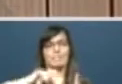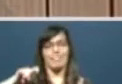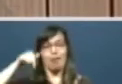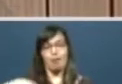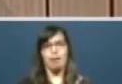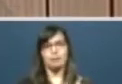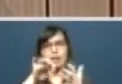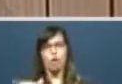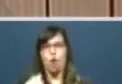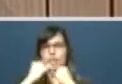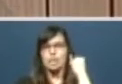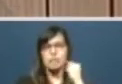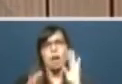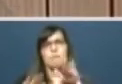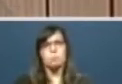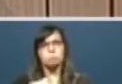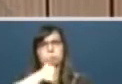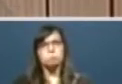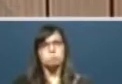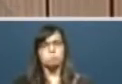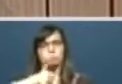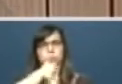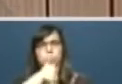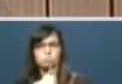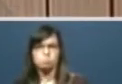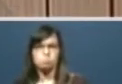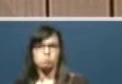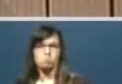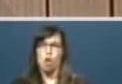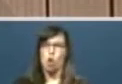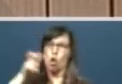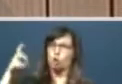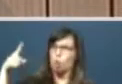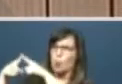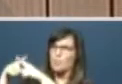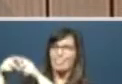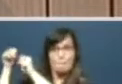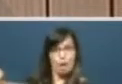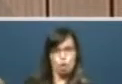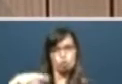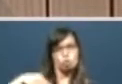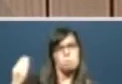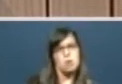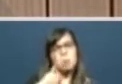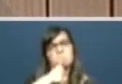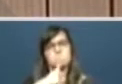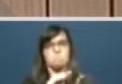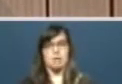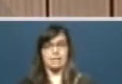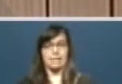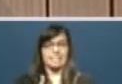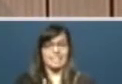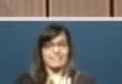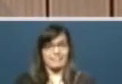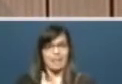sabido resistir esta crisis de manera menos desfavorable que la media de españa de tal manera que es la